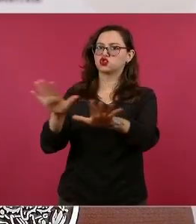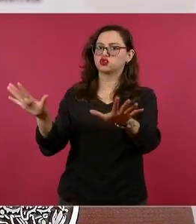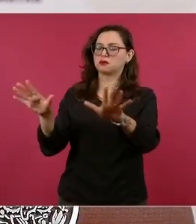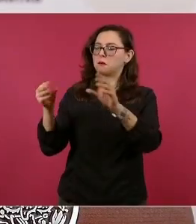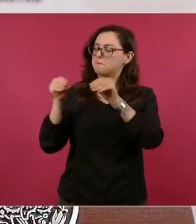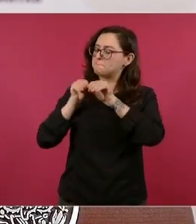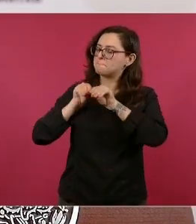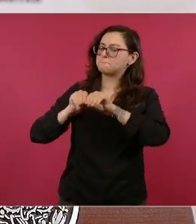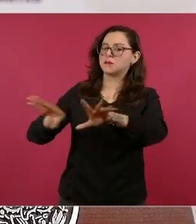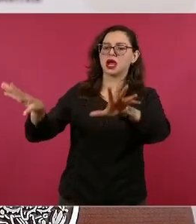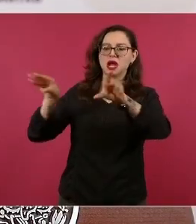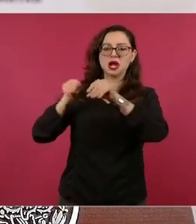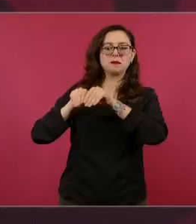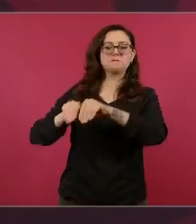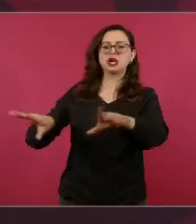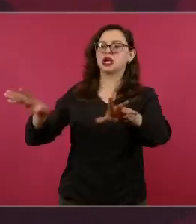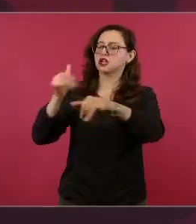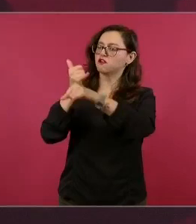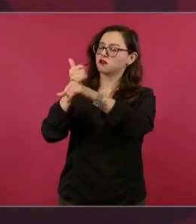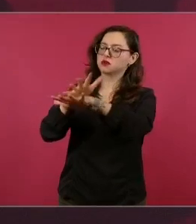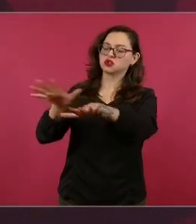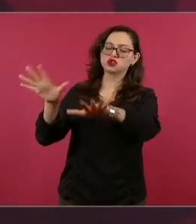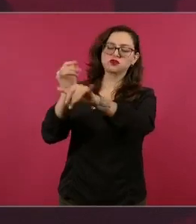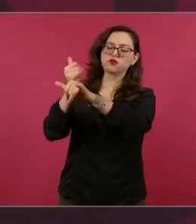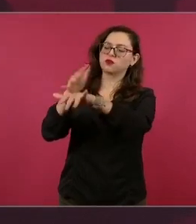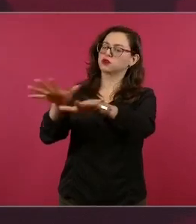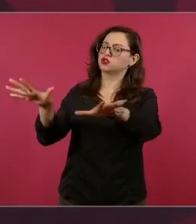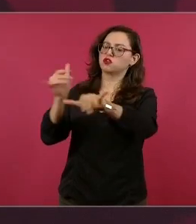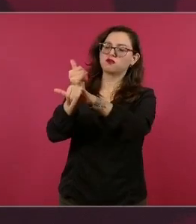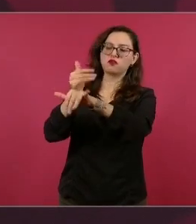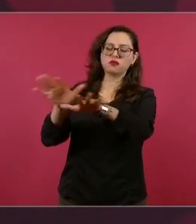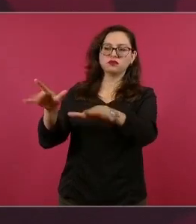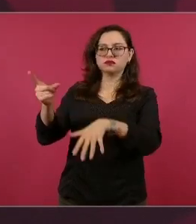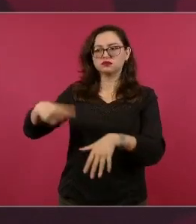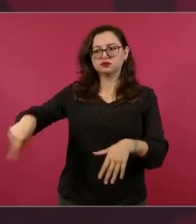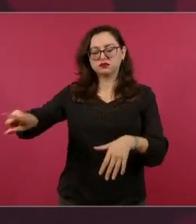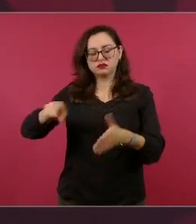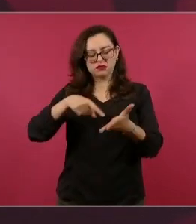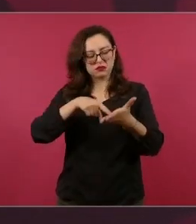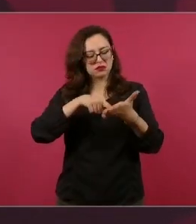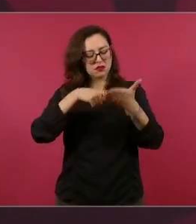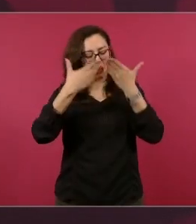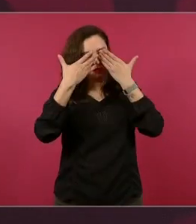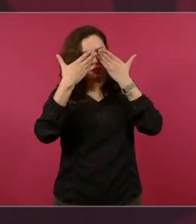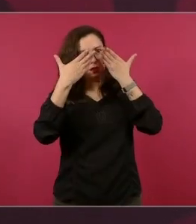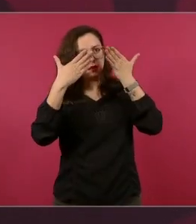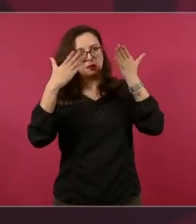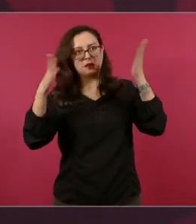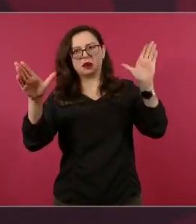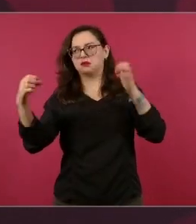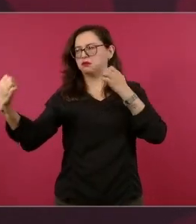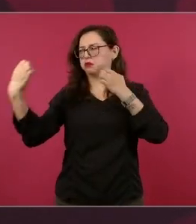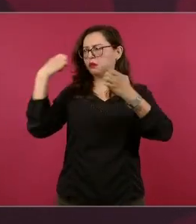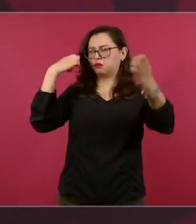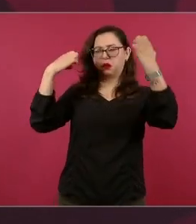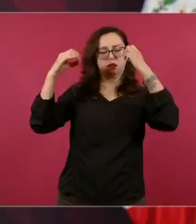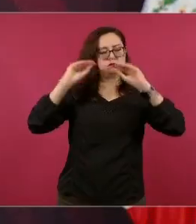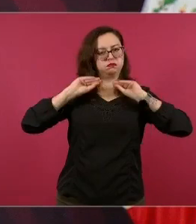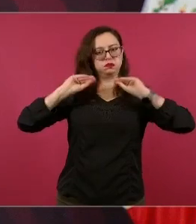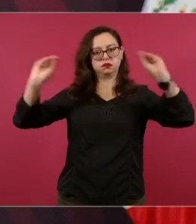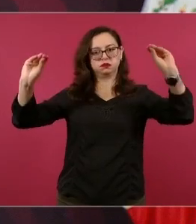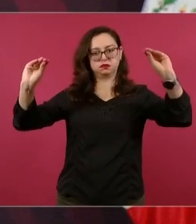Información, información, información, información, para que no los manipulen.